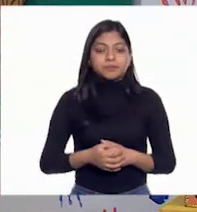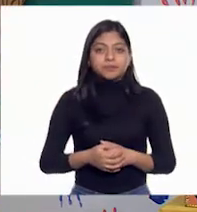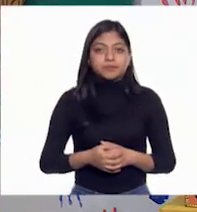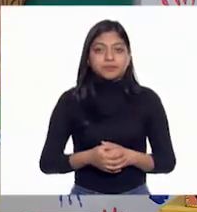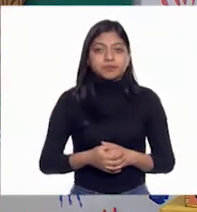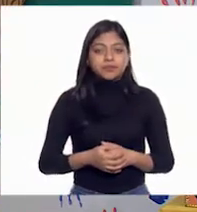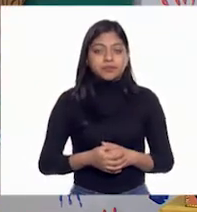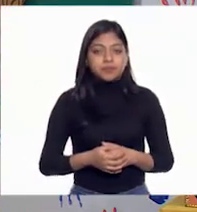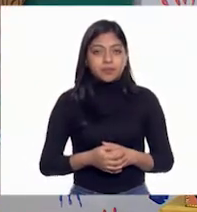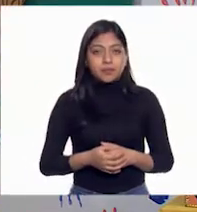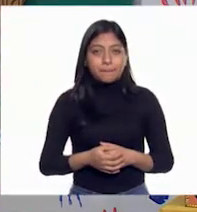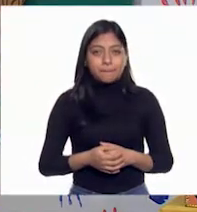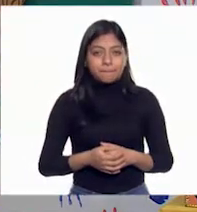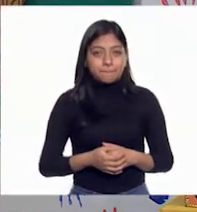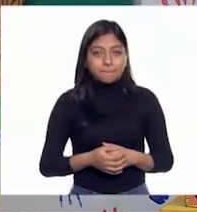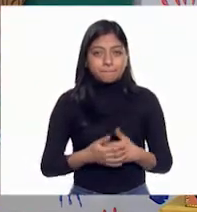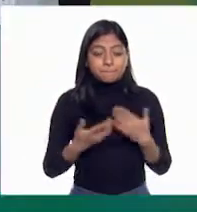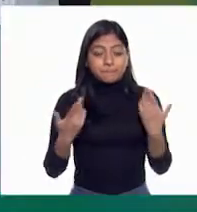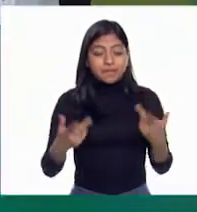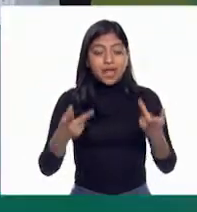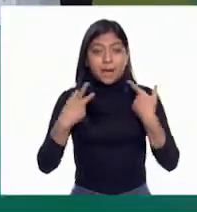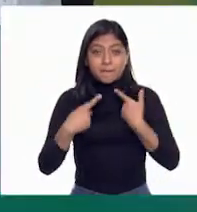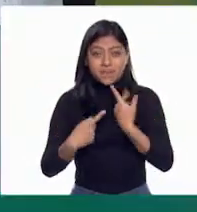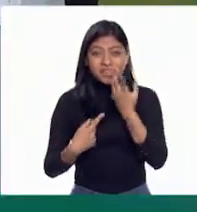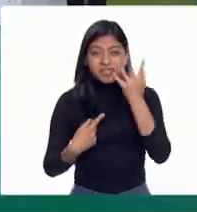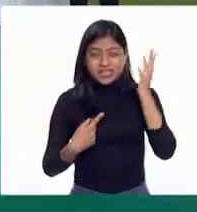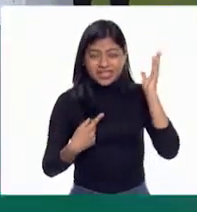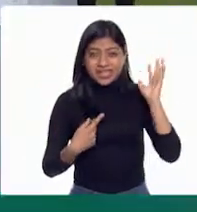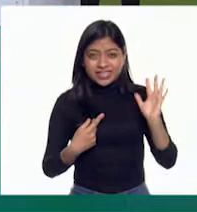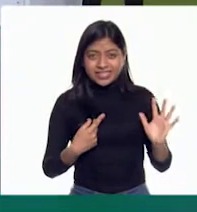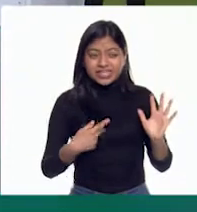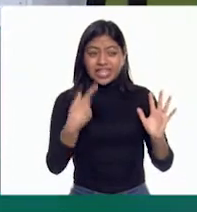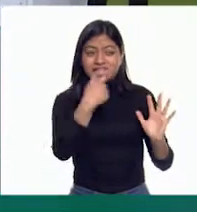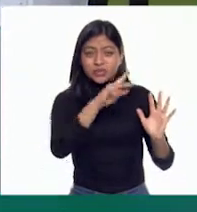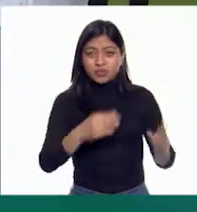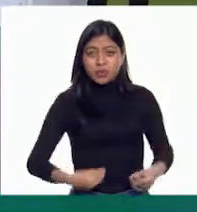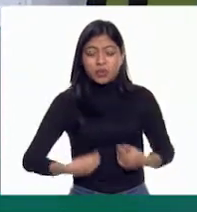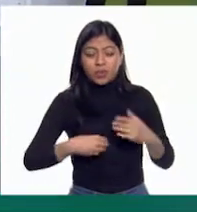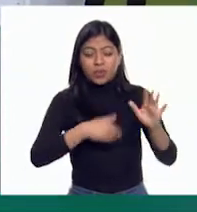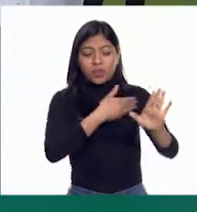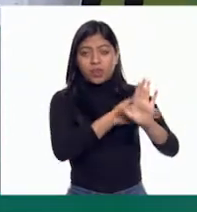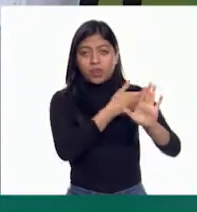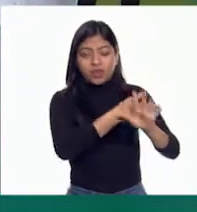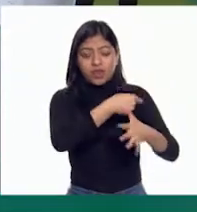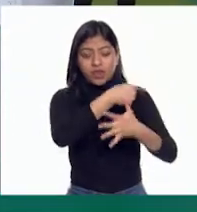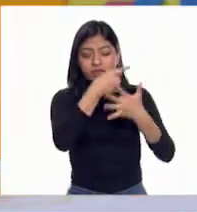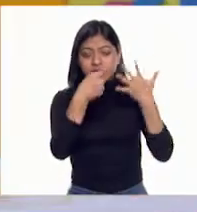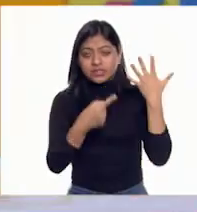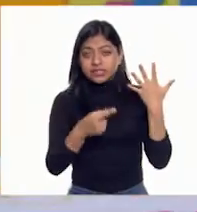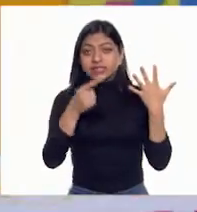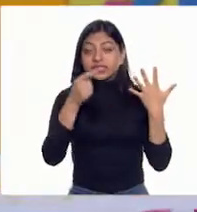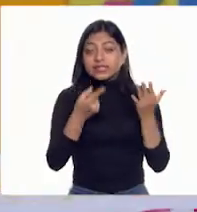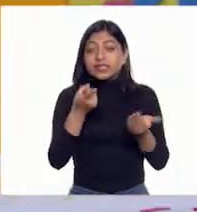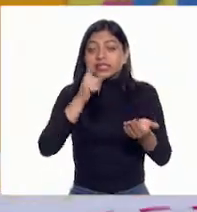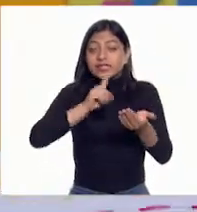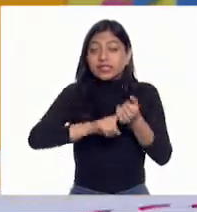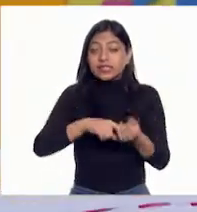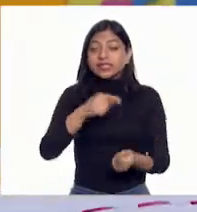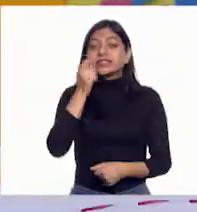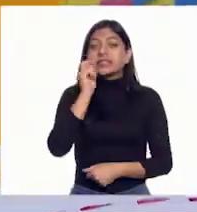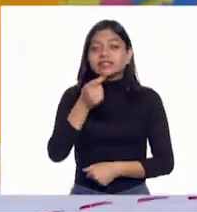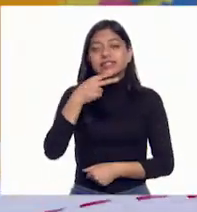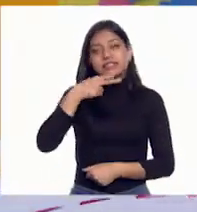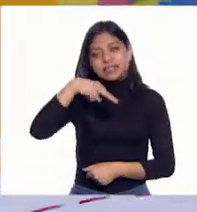es la madre de todos los males. ¡Ay! Esa también mi mamá me la ha dicho alguna